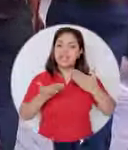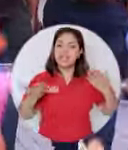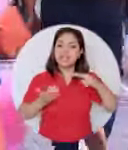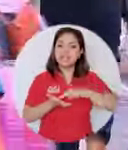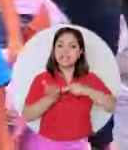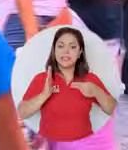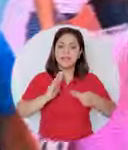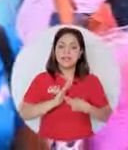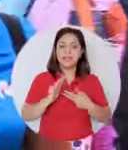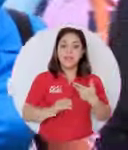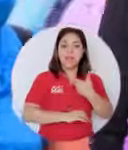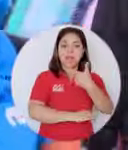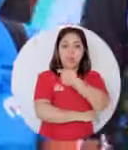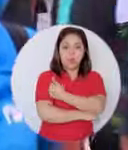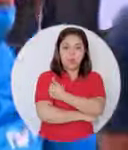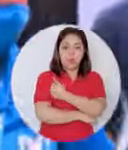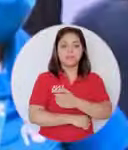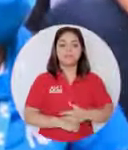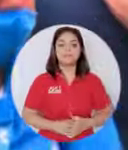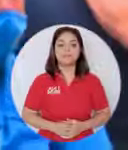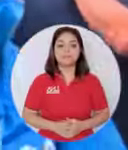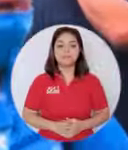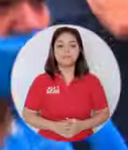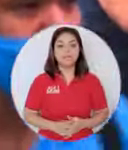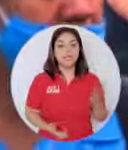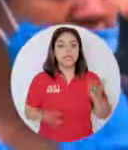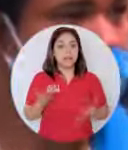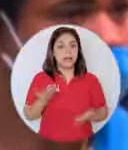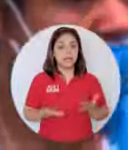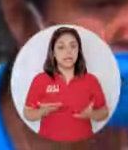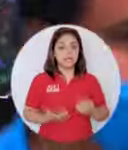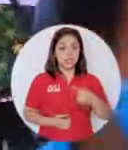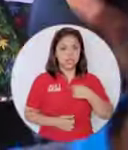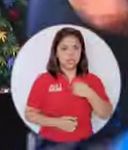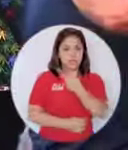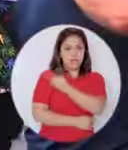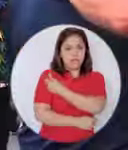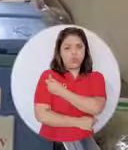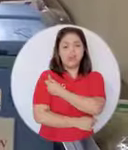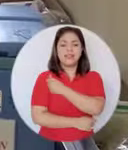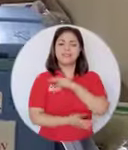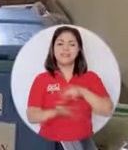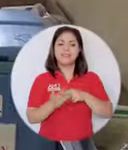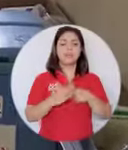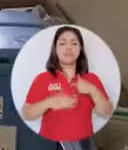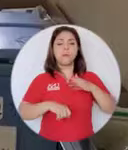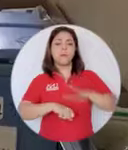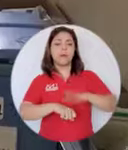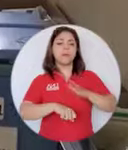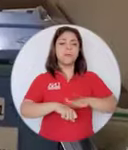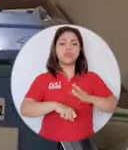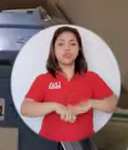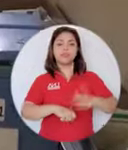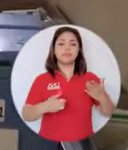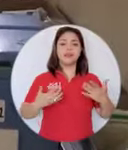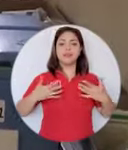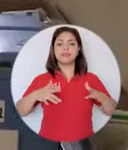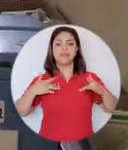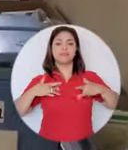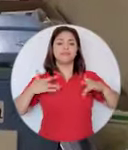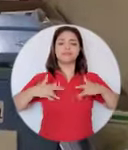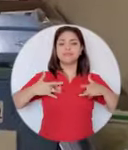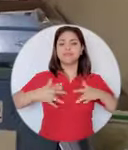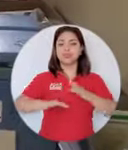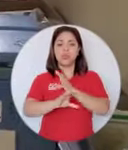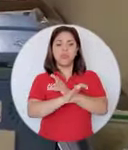saber qué significa la vacunación. Es decir, el que yo me vacune no significa que yo tenga una licencia para poder